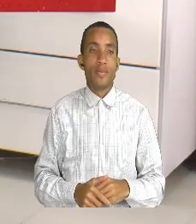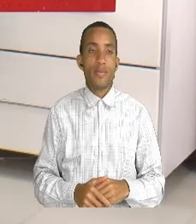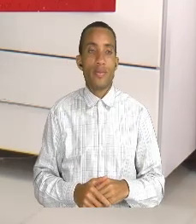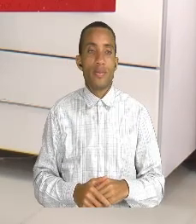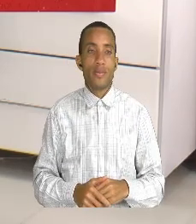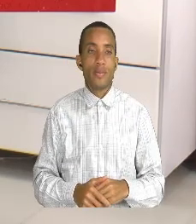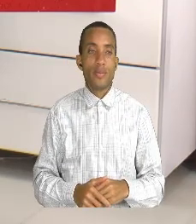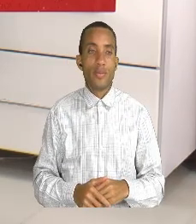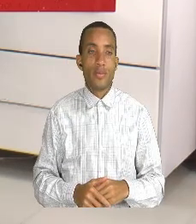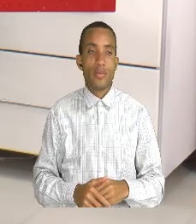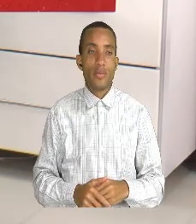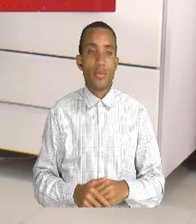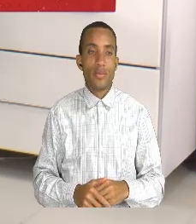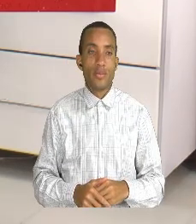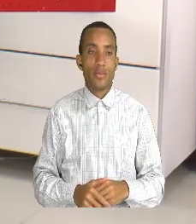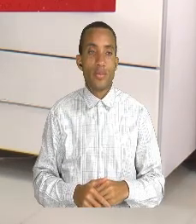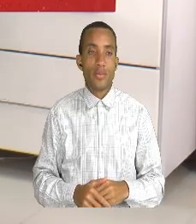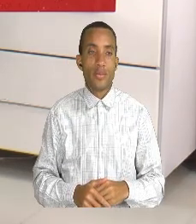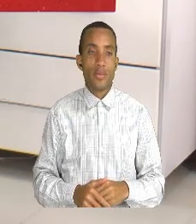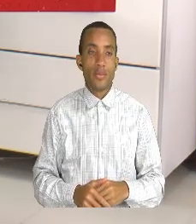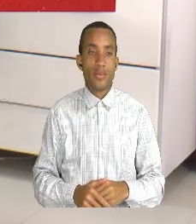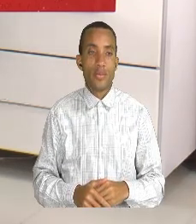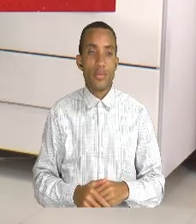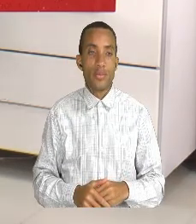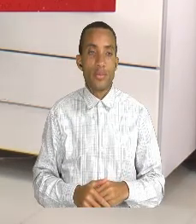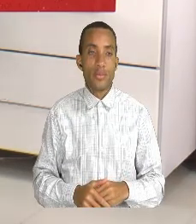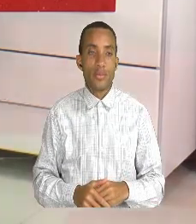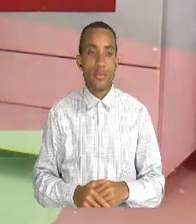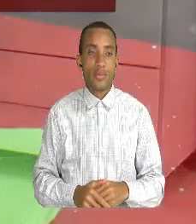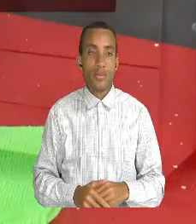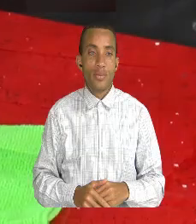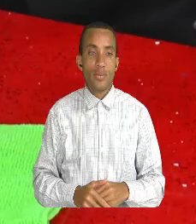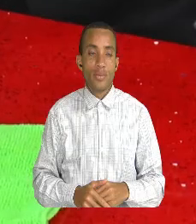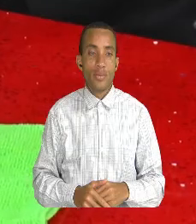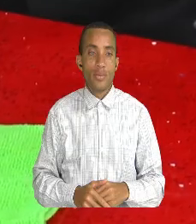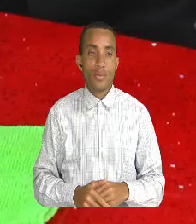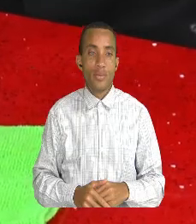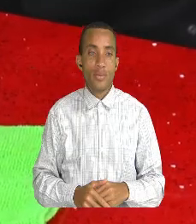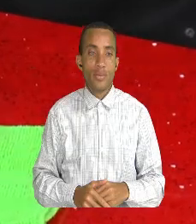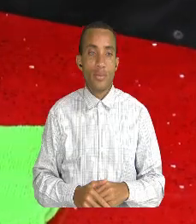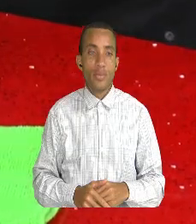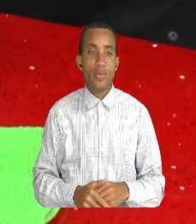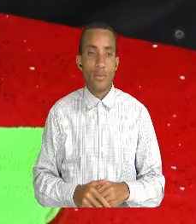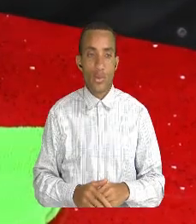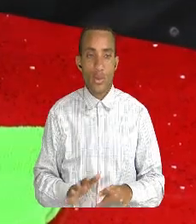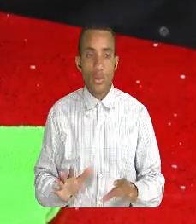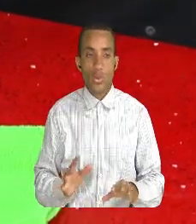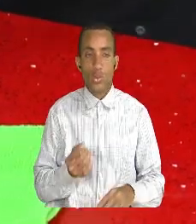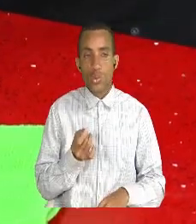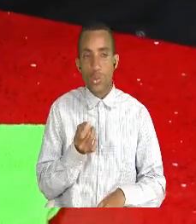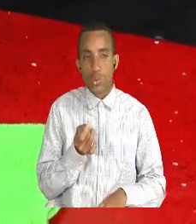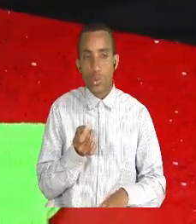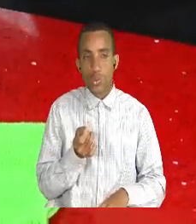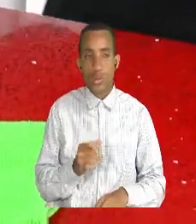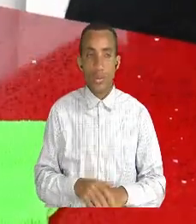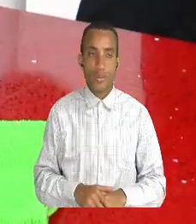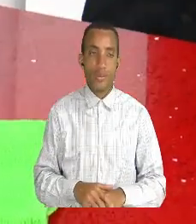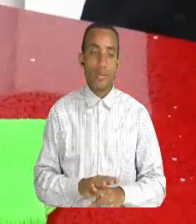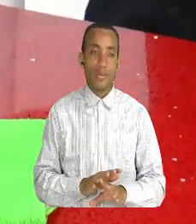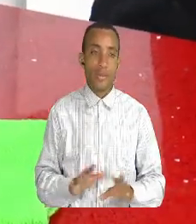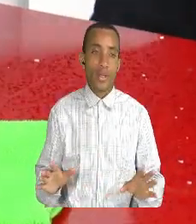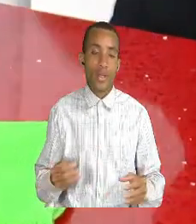Tanta la temperatura que te quieres apagar. Dale, ahí. Eso, ahí. ¿Listo? Ya. Entonces, ¿aquí qué voy